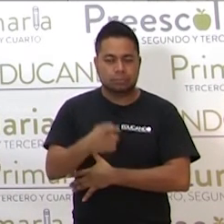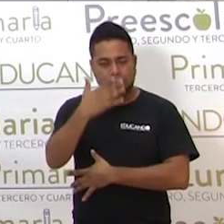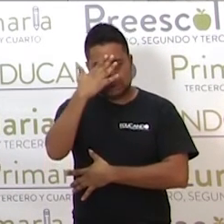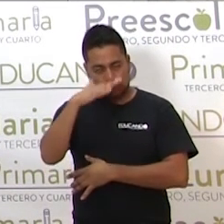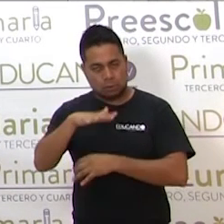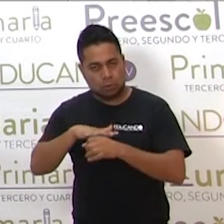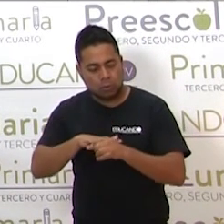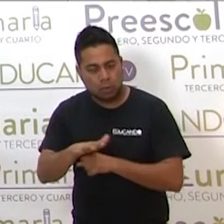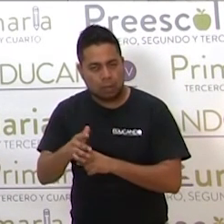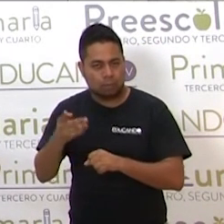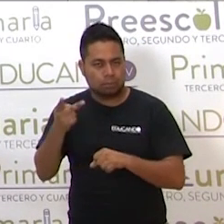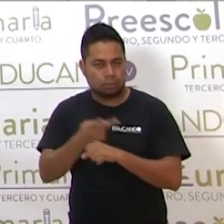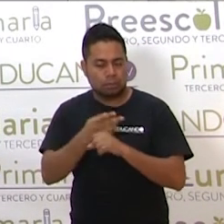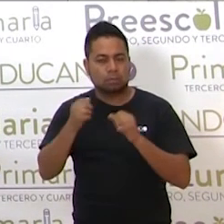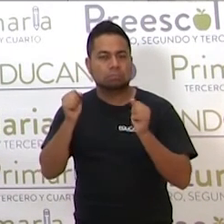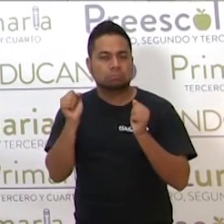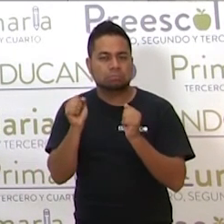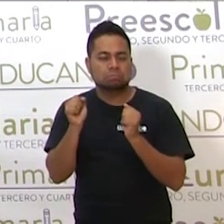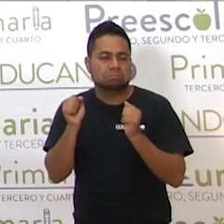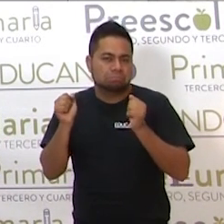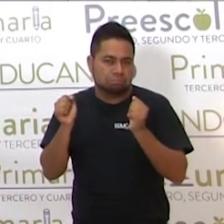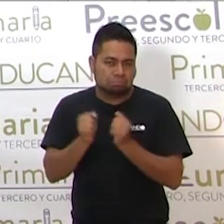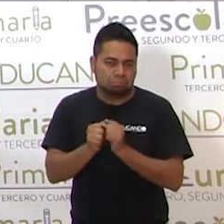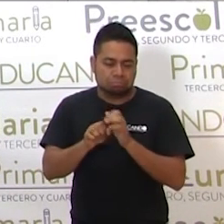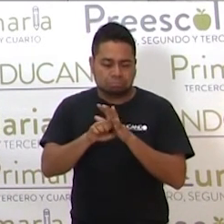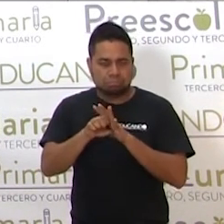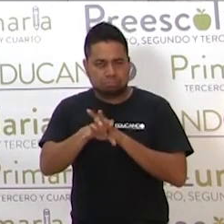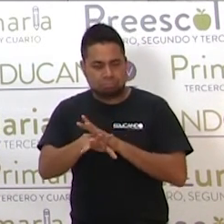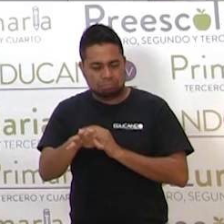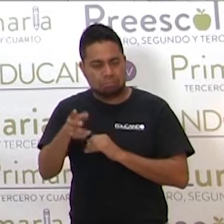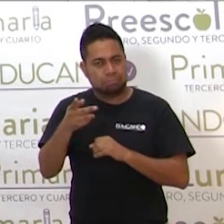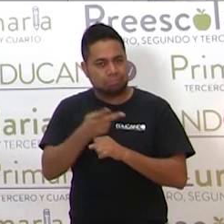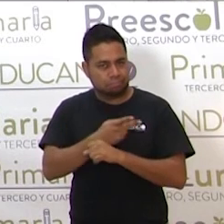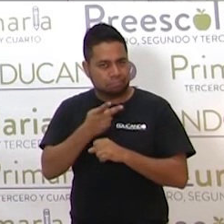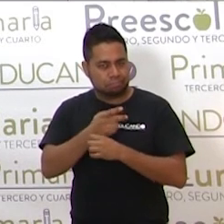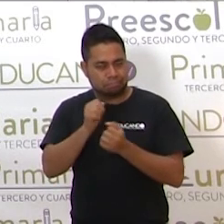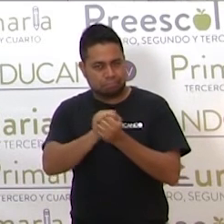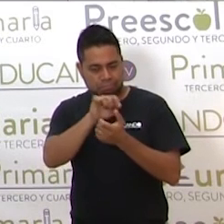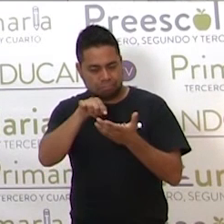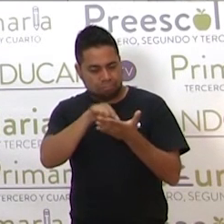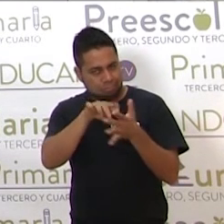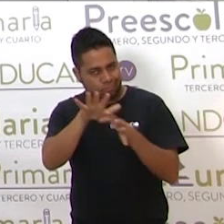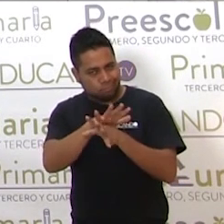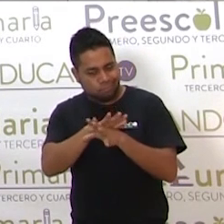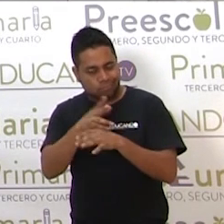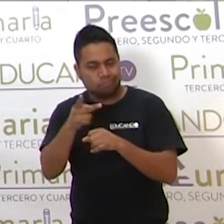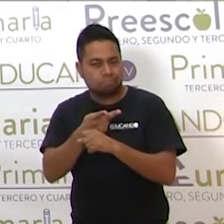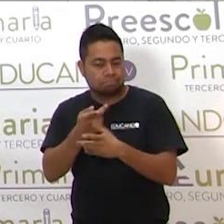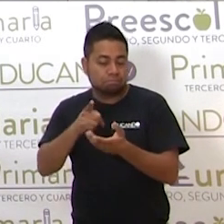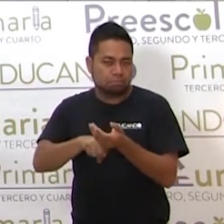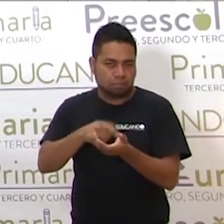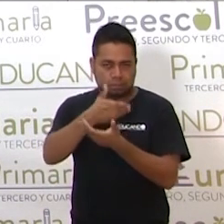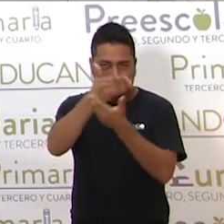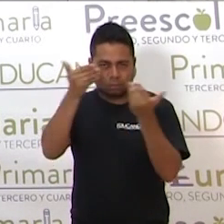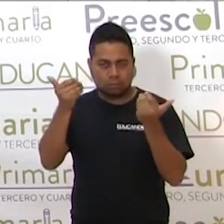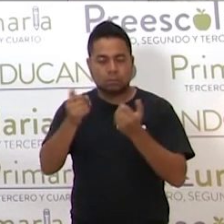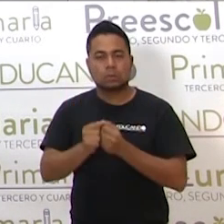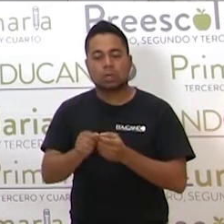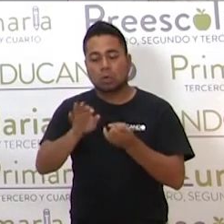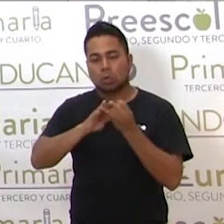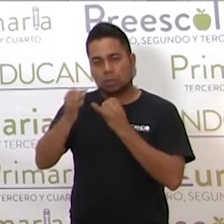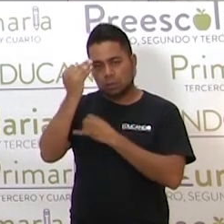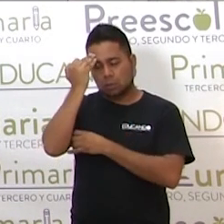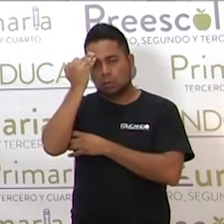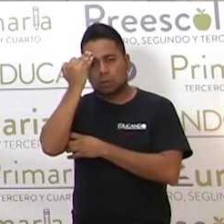efecto que causa el cambiar el ambiente o la atmósfera. Y por último, el tiempo en